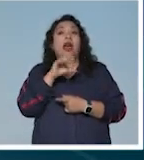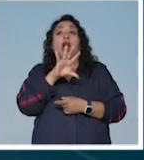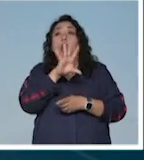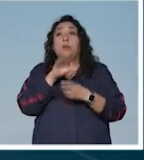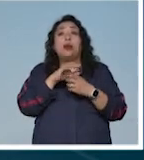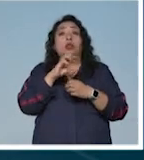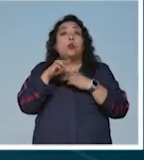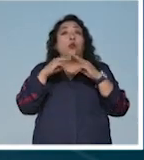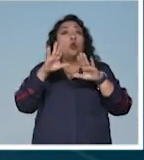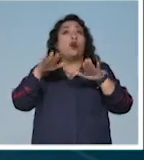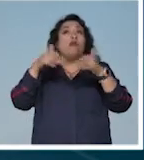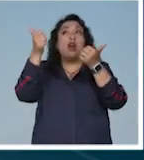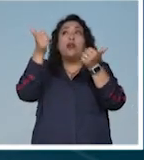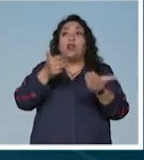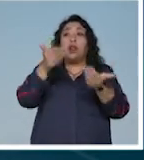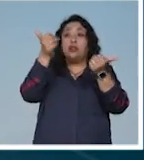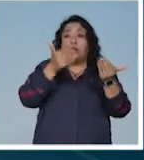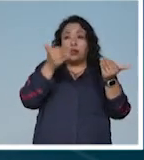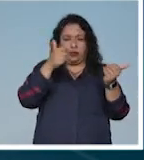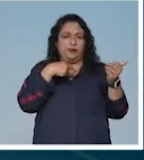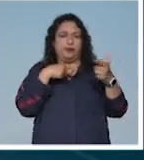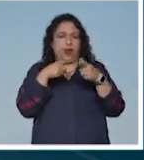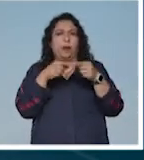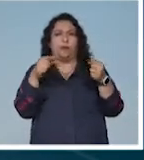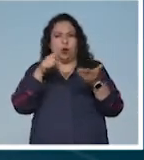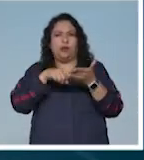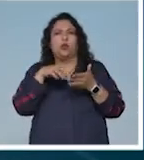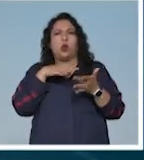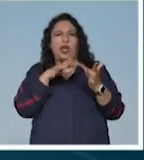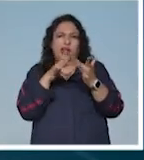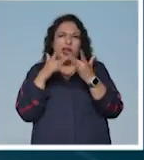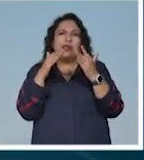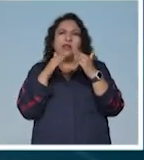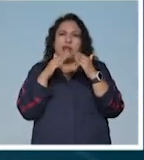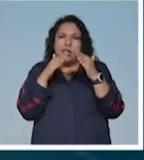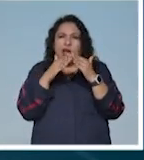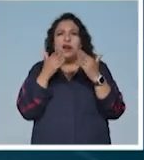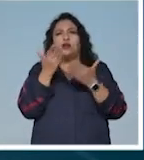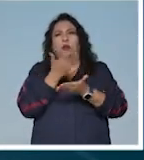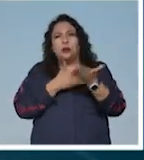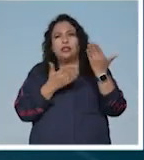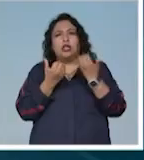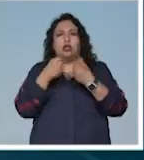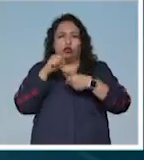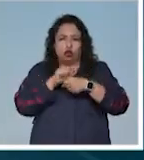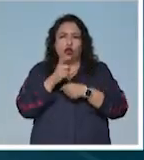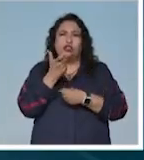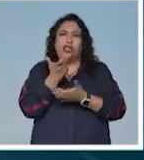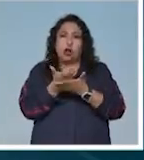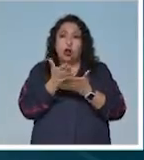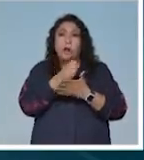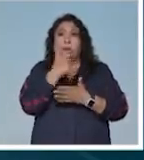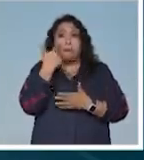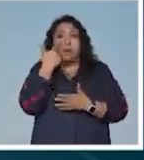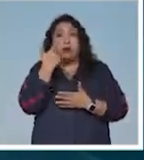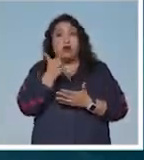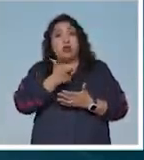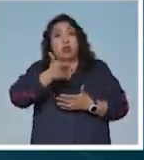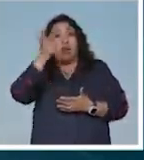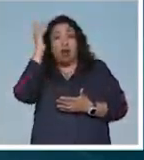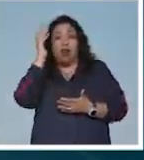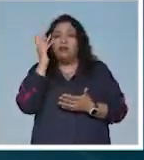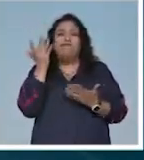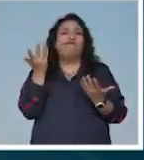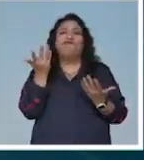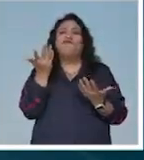mundo exterior. Y aunque Japón cuenta con una sofisticada red de casas comerciales y socios económicos, ante el aumento de precios, ya